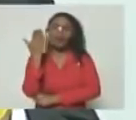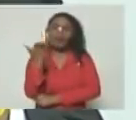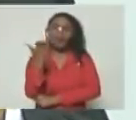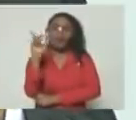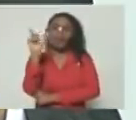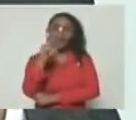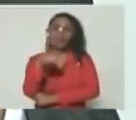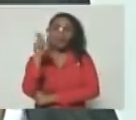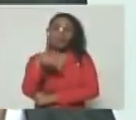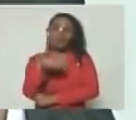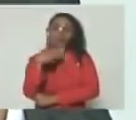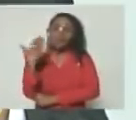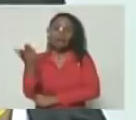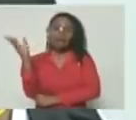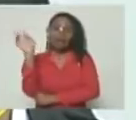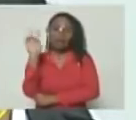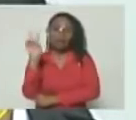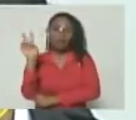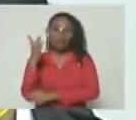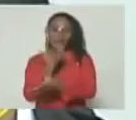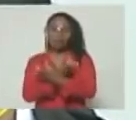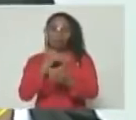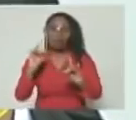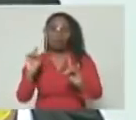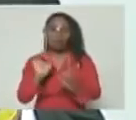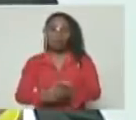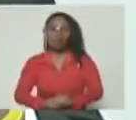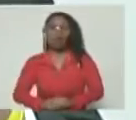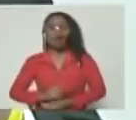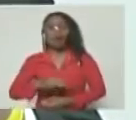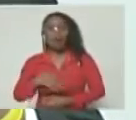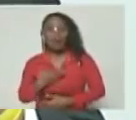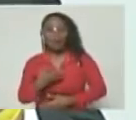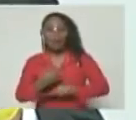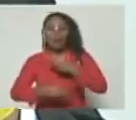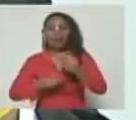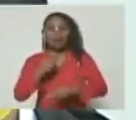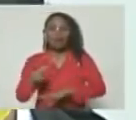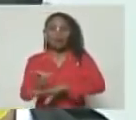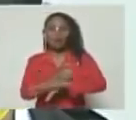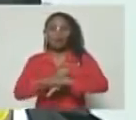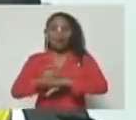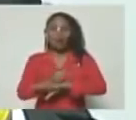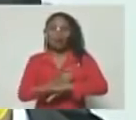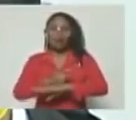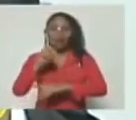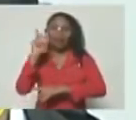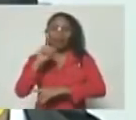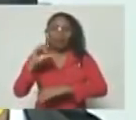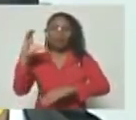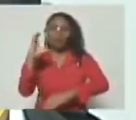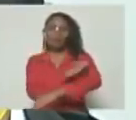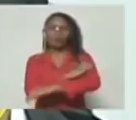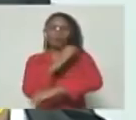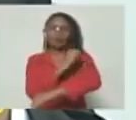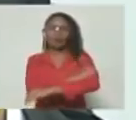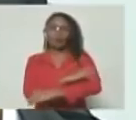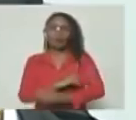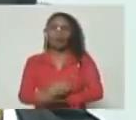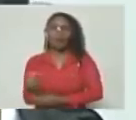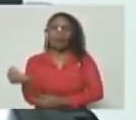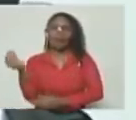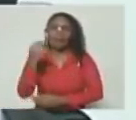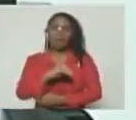conviene que esa Venezuela demócrata pueda darse gobernadores también de la oposición. Y más